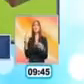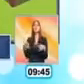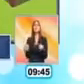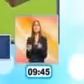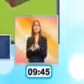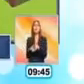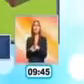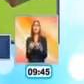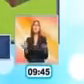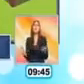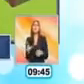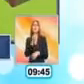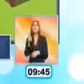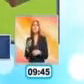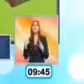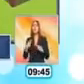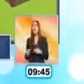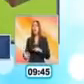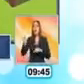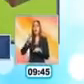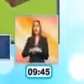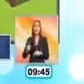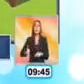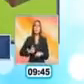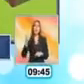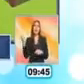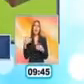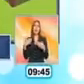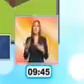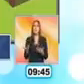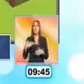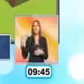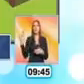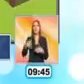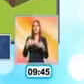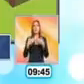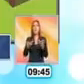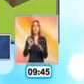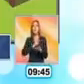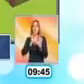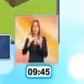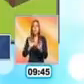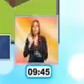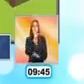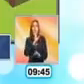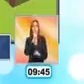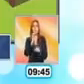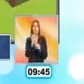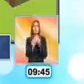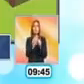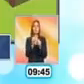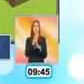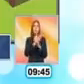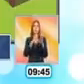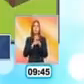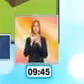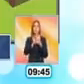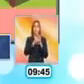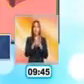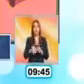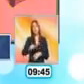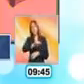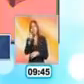información. Entonces alguien ya por ahí se pudo haber metido y eso es una manera también de hackear. Hay que tener mucho cuidado. Y otra es cuando compartimos con